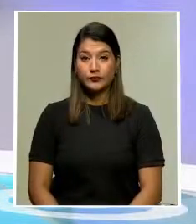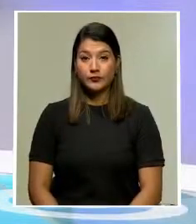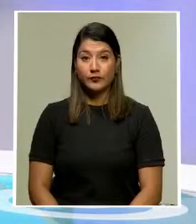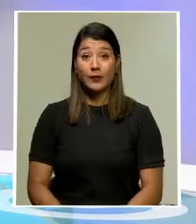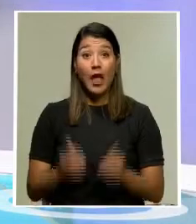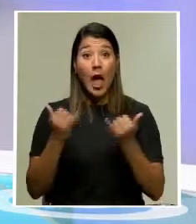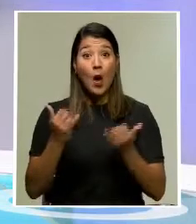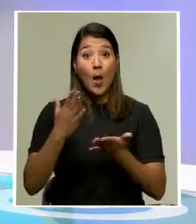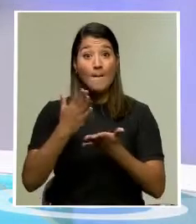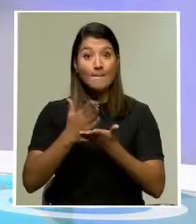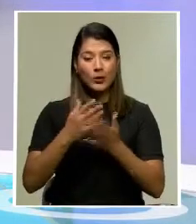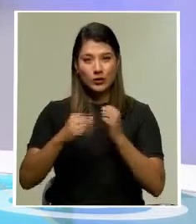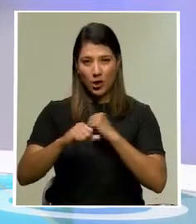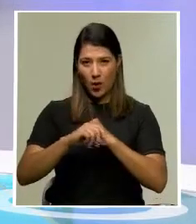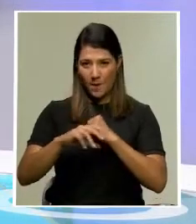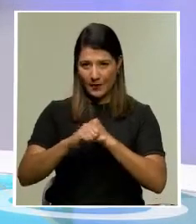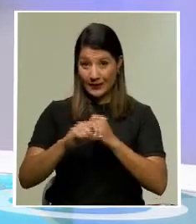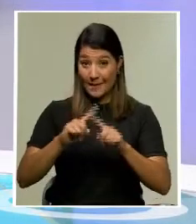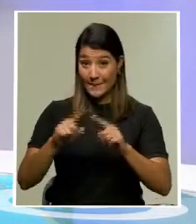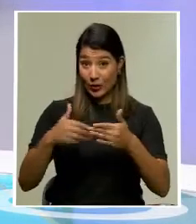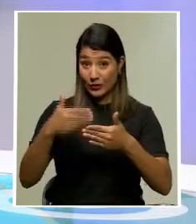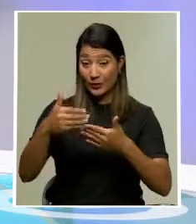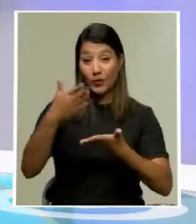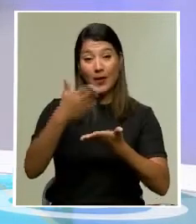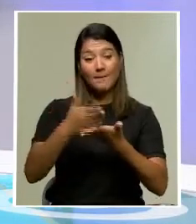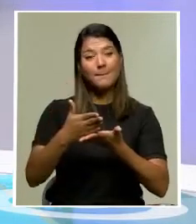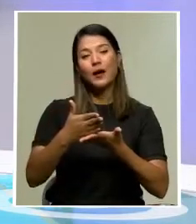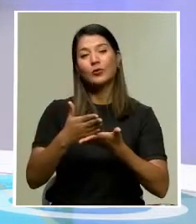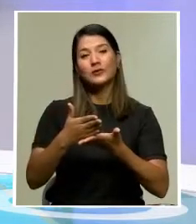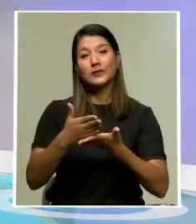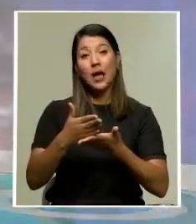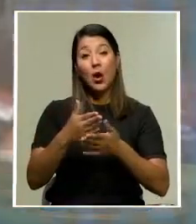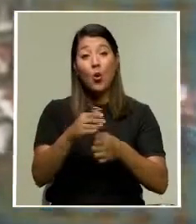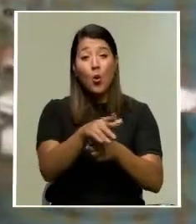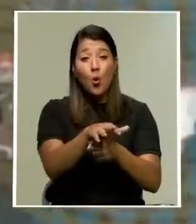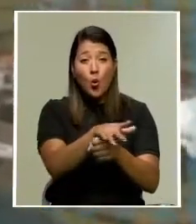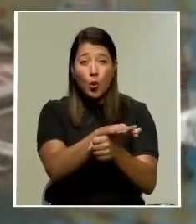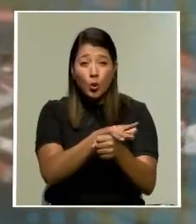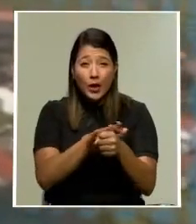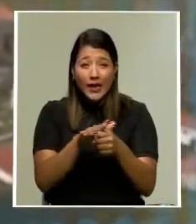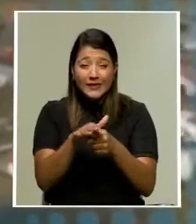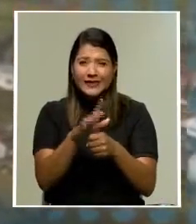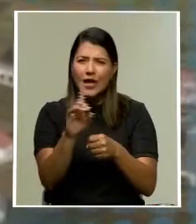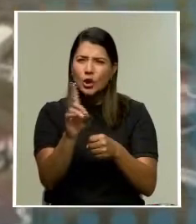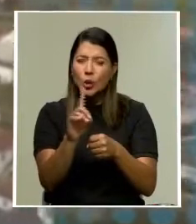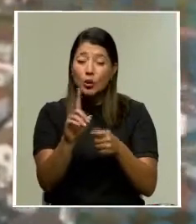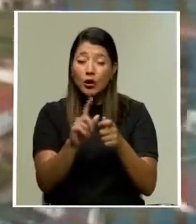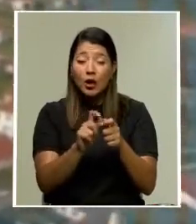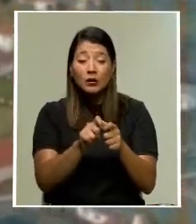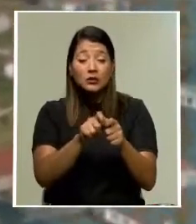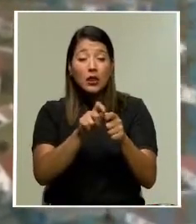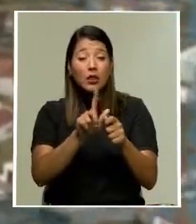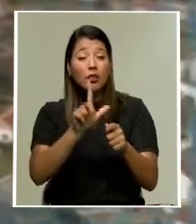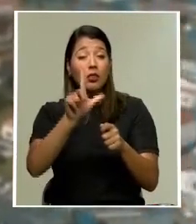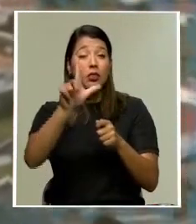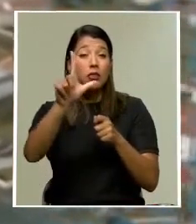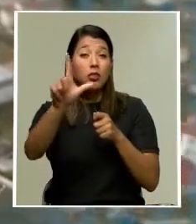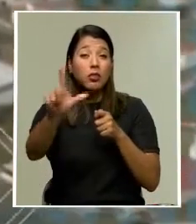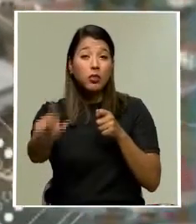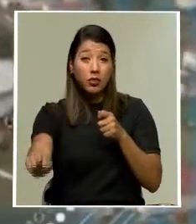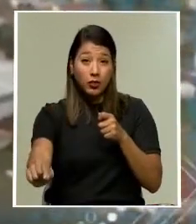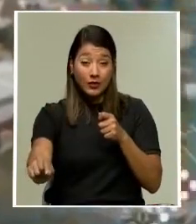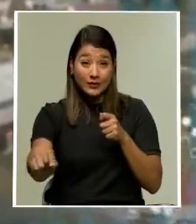Vamos a hacer una pausa comercial, pero al regresar, una pequeña isla que se ubica a cientos de kilómetros del